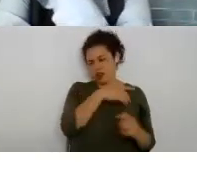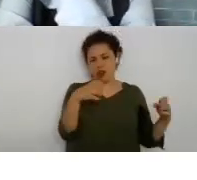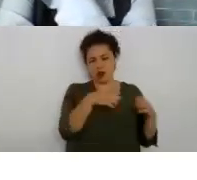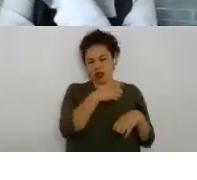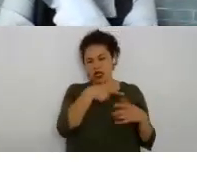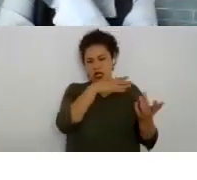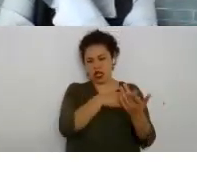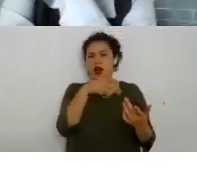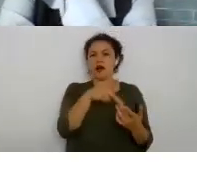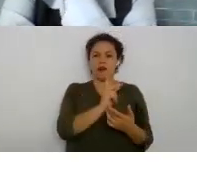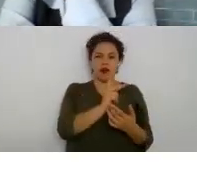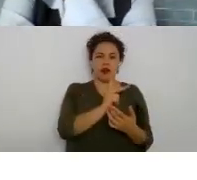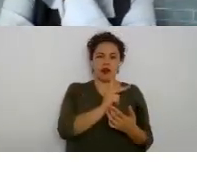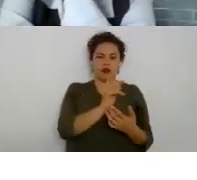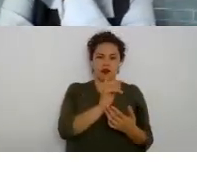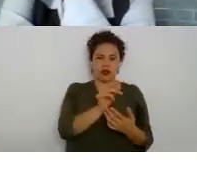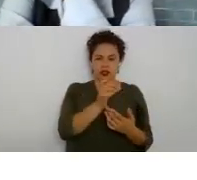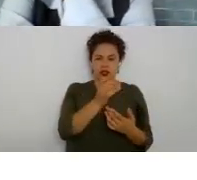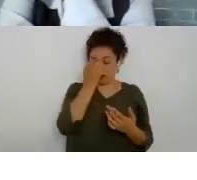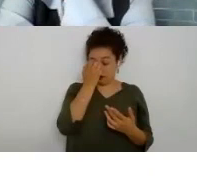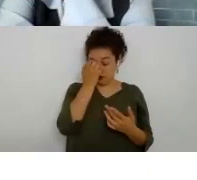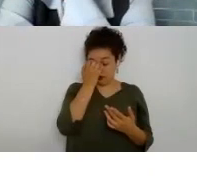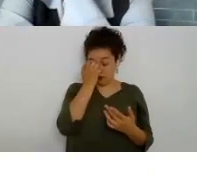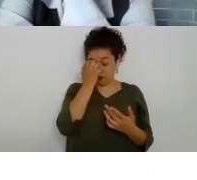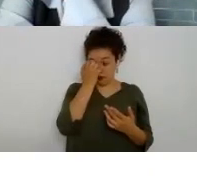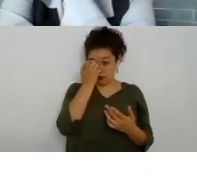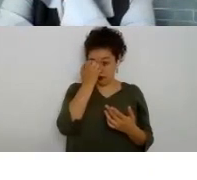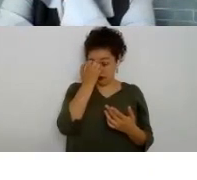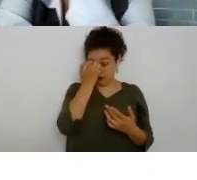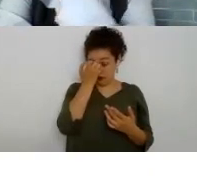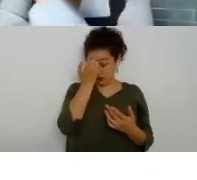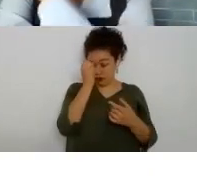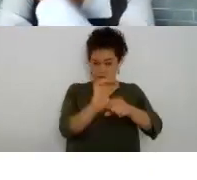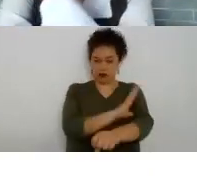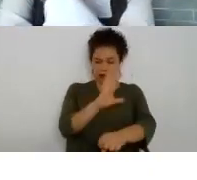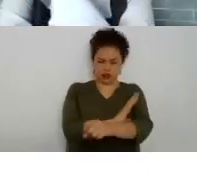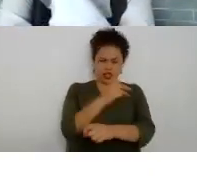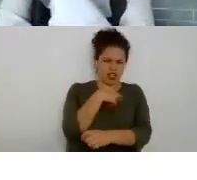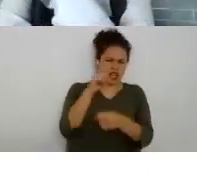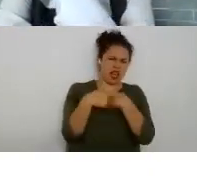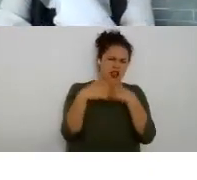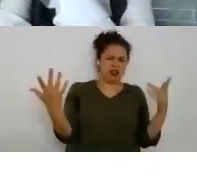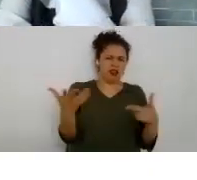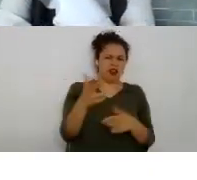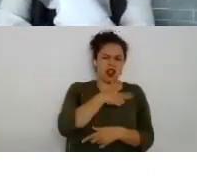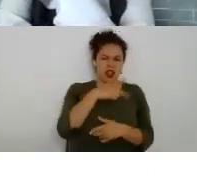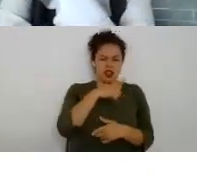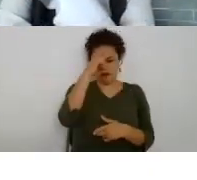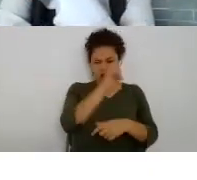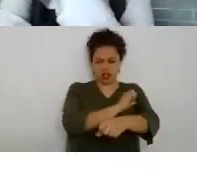intensiva, pero en el caso de la descarga eléctrica, aquí no hubo ninguna lesión de salida de